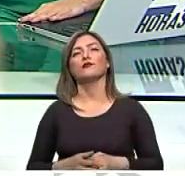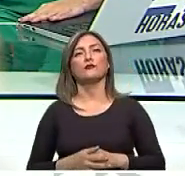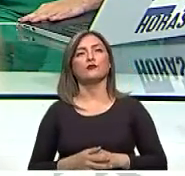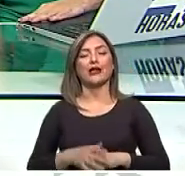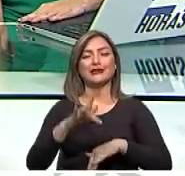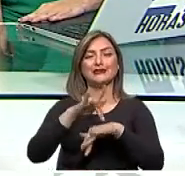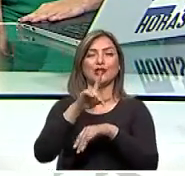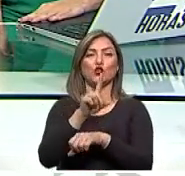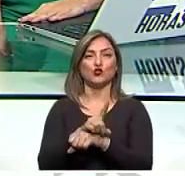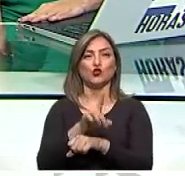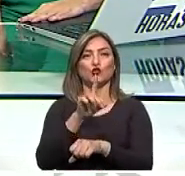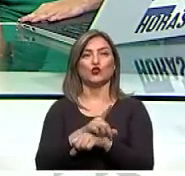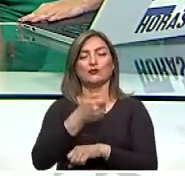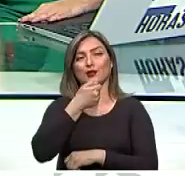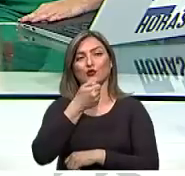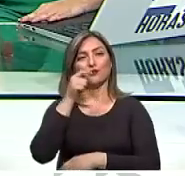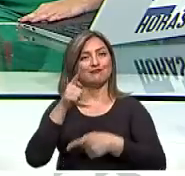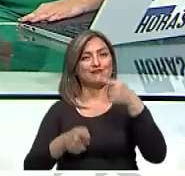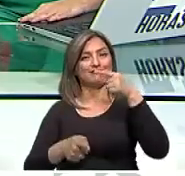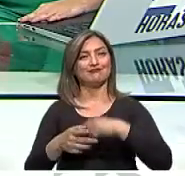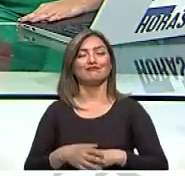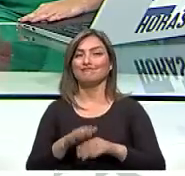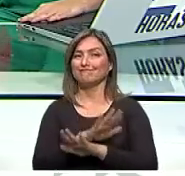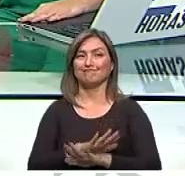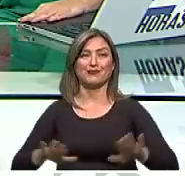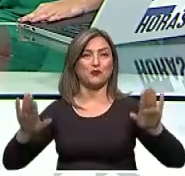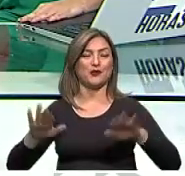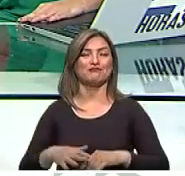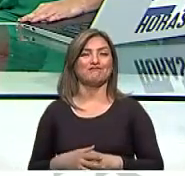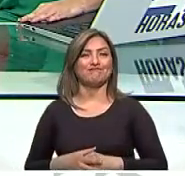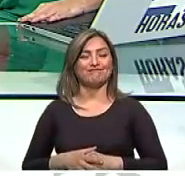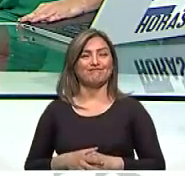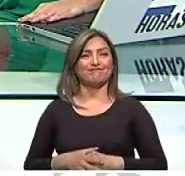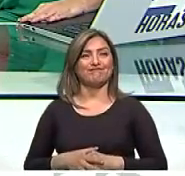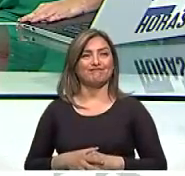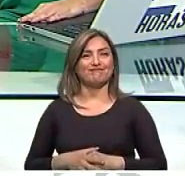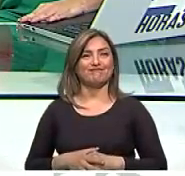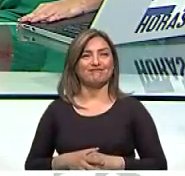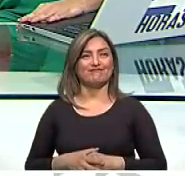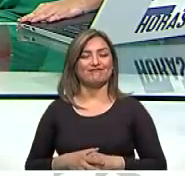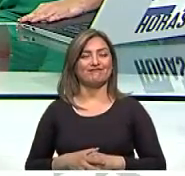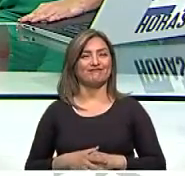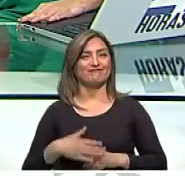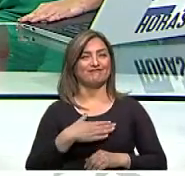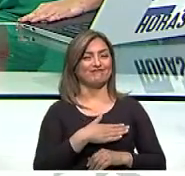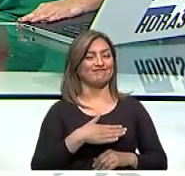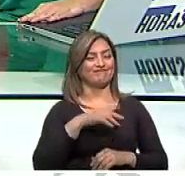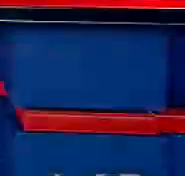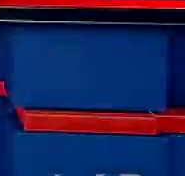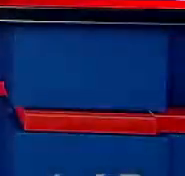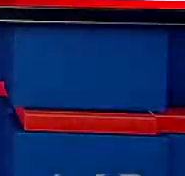citas médicas, periodistas. Ya se terminó. Gracias por hacerme acuerdo. Ah, sí, por favor, Marisabel. Pilas con el